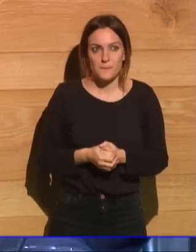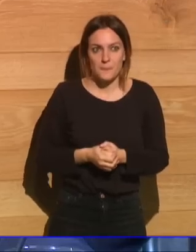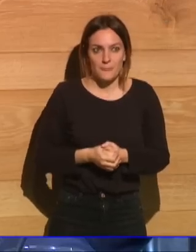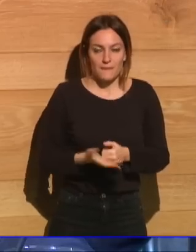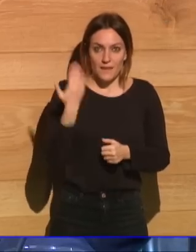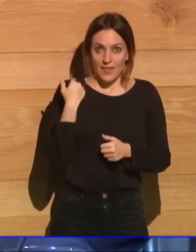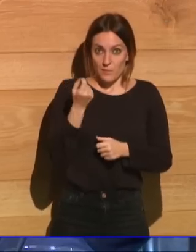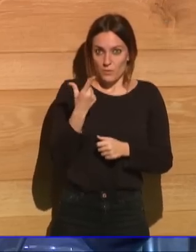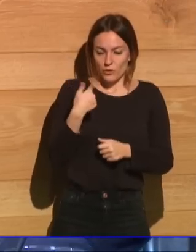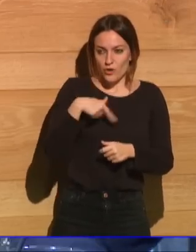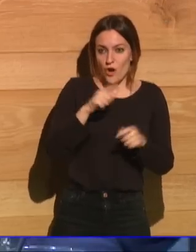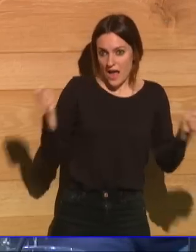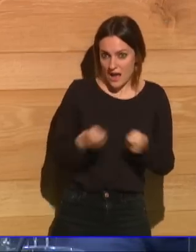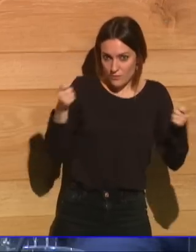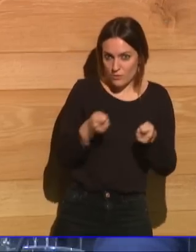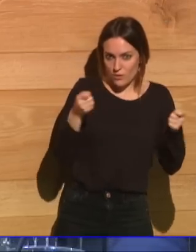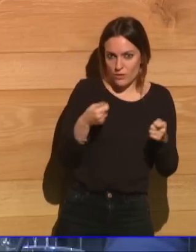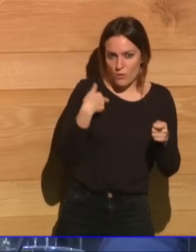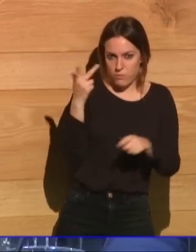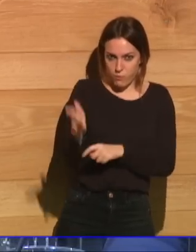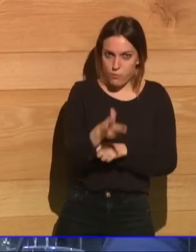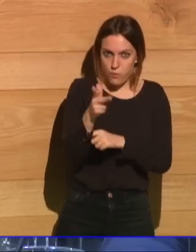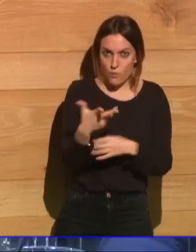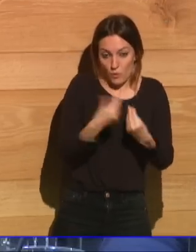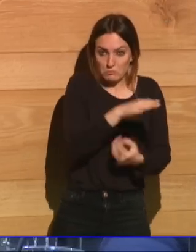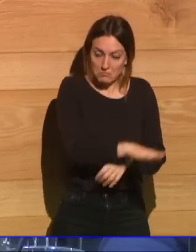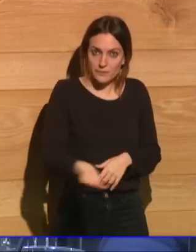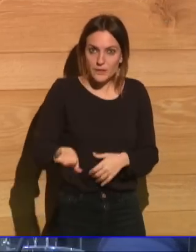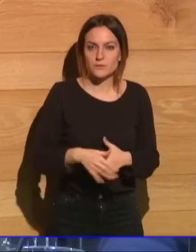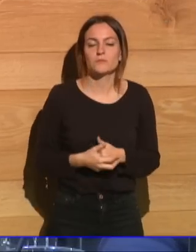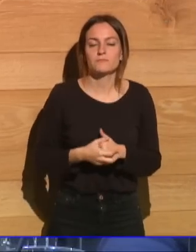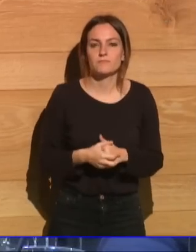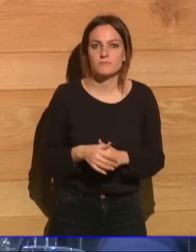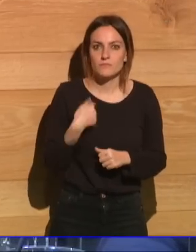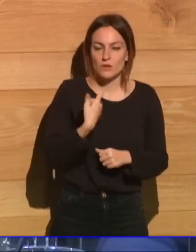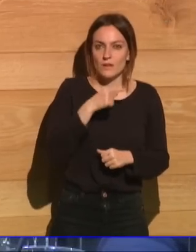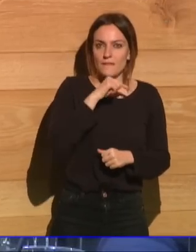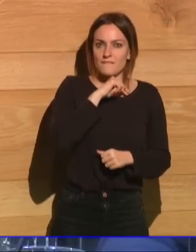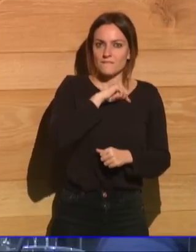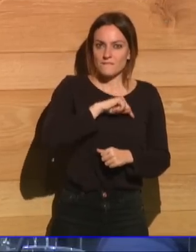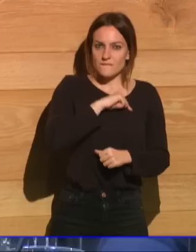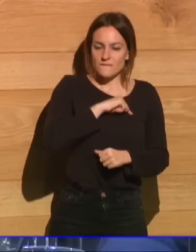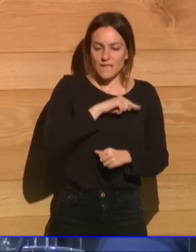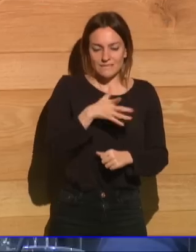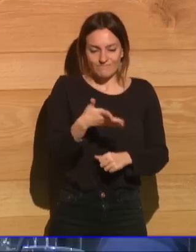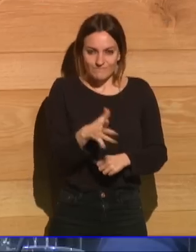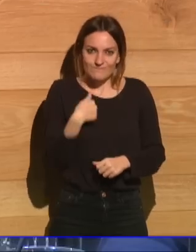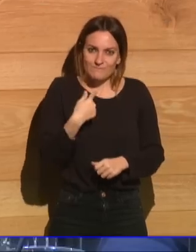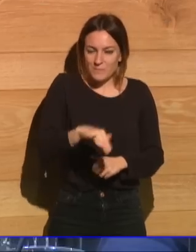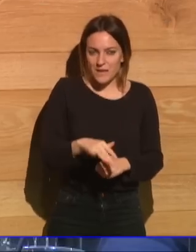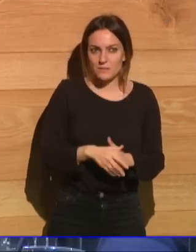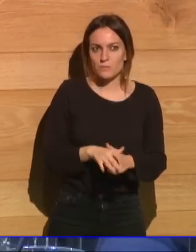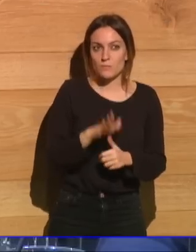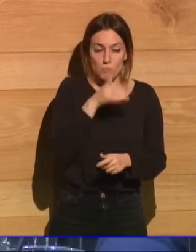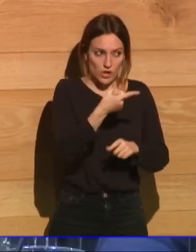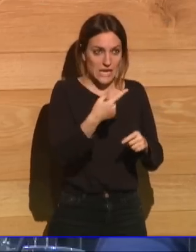hace poco rodé un anuncio con niños y me sentí mal. Porque... Por vender